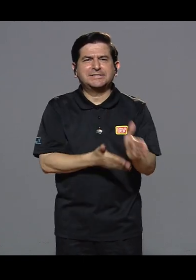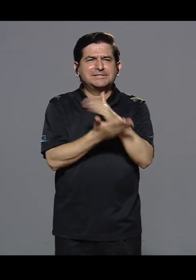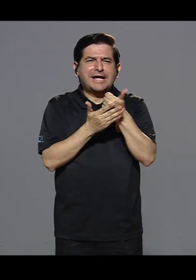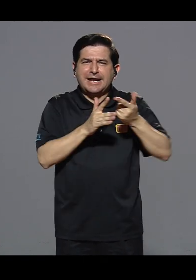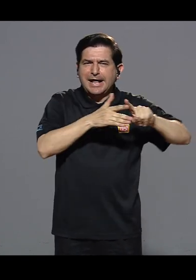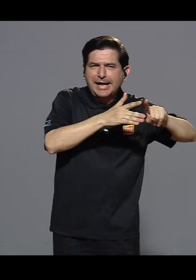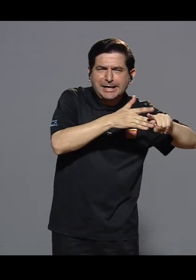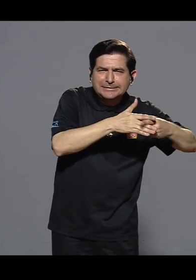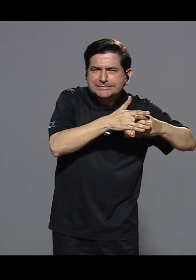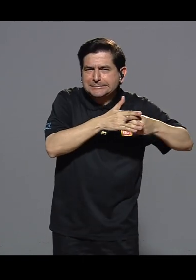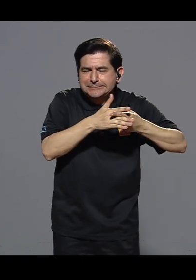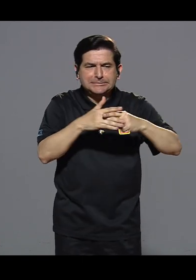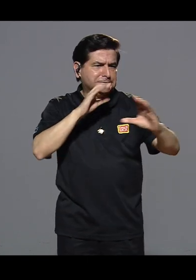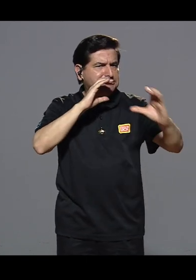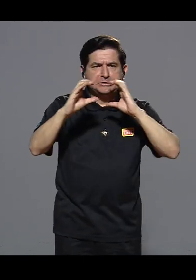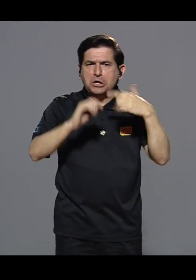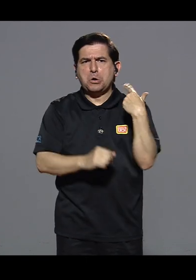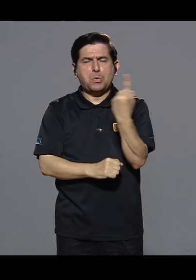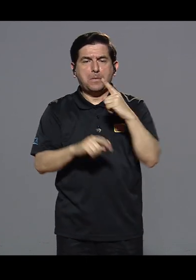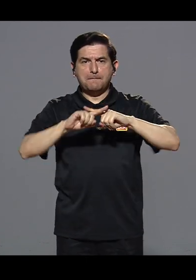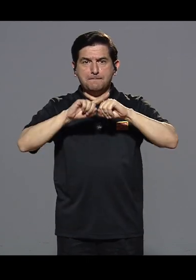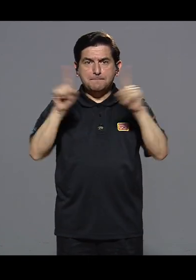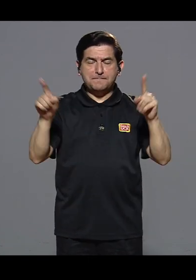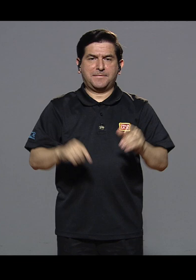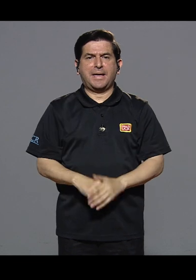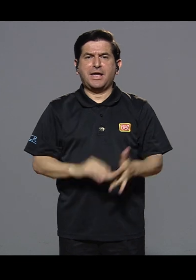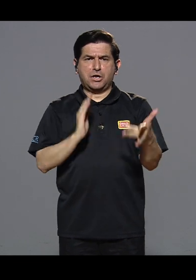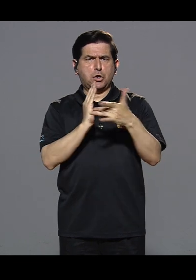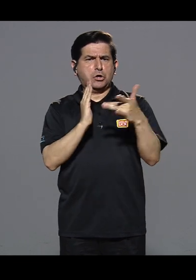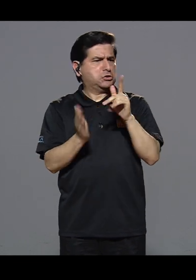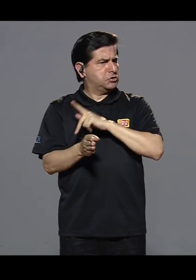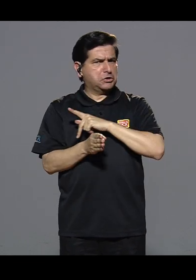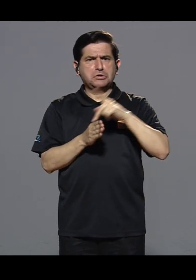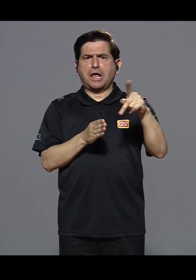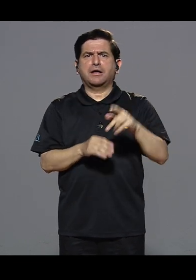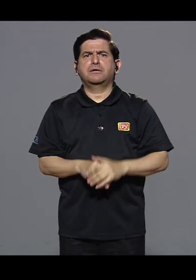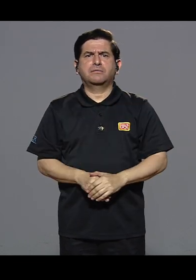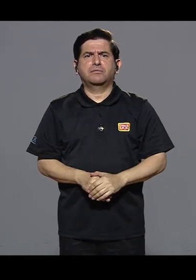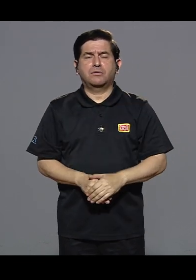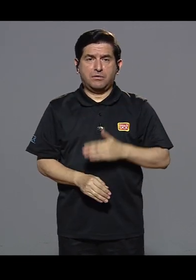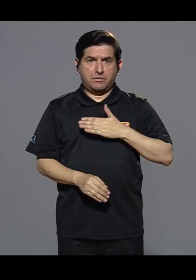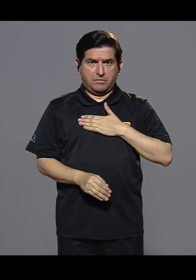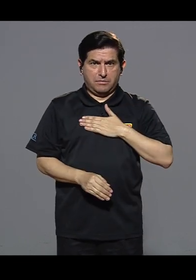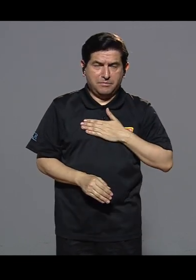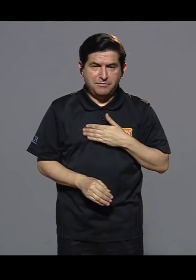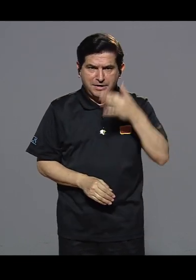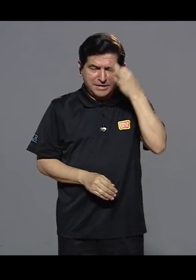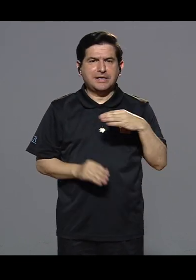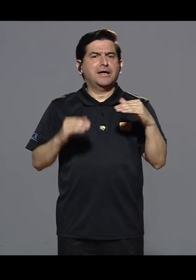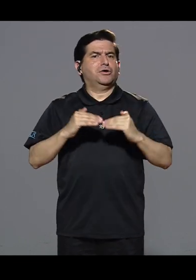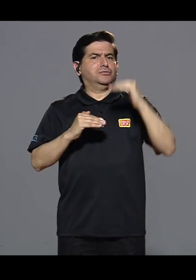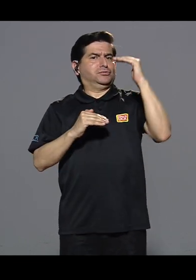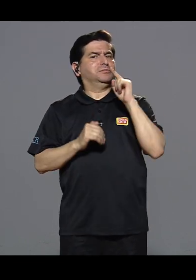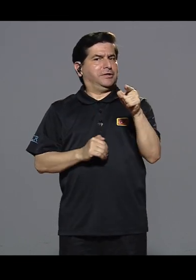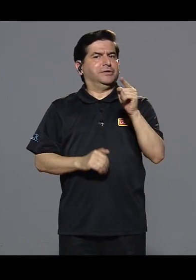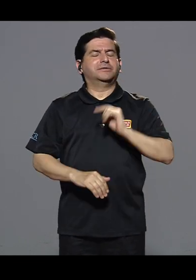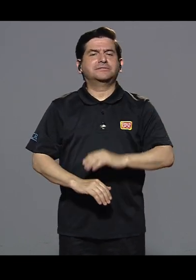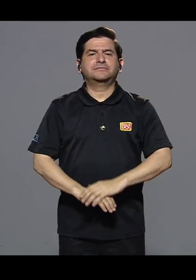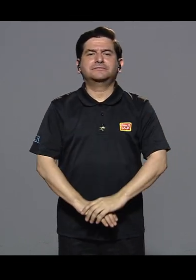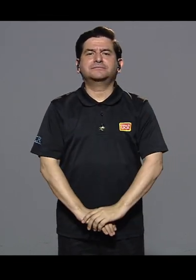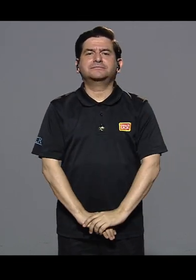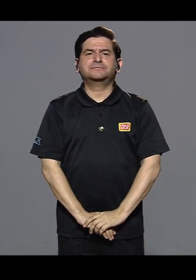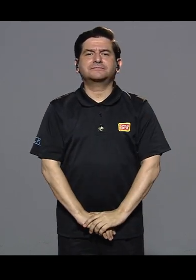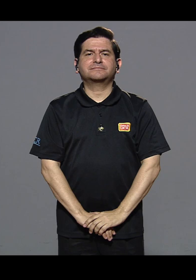algunos mecanismos nada más para comunicarnos, pero a nivel por lo menos técnico profesional, Lionel cumple inclusive más.